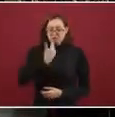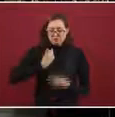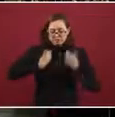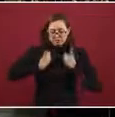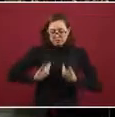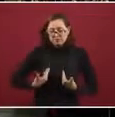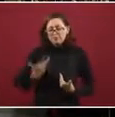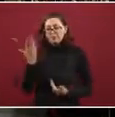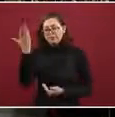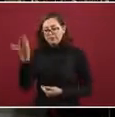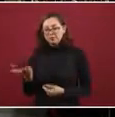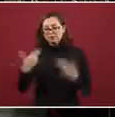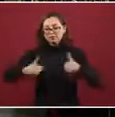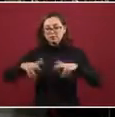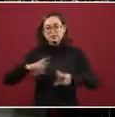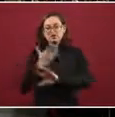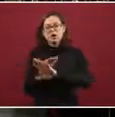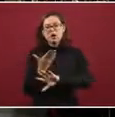Estado, Mike Pompeo.